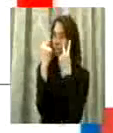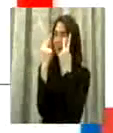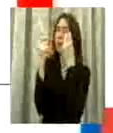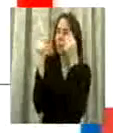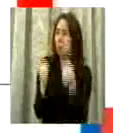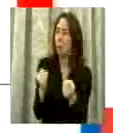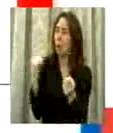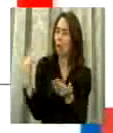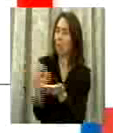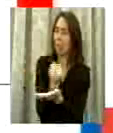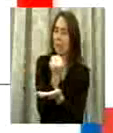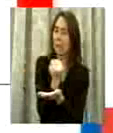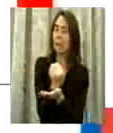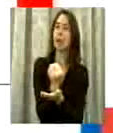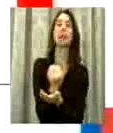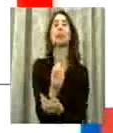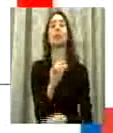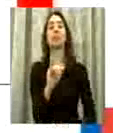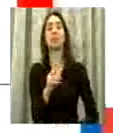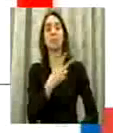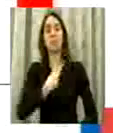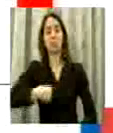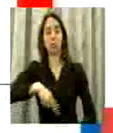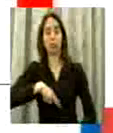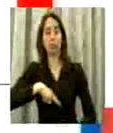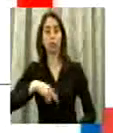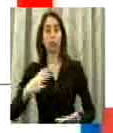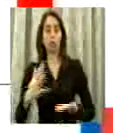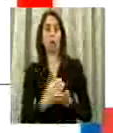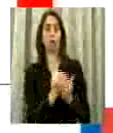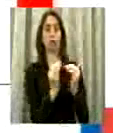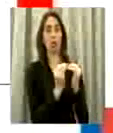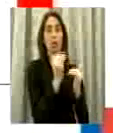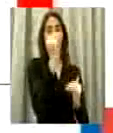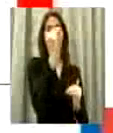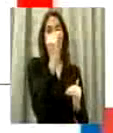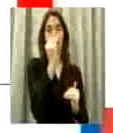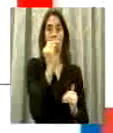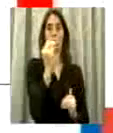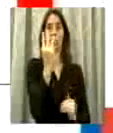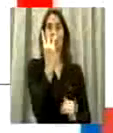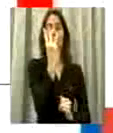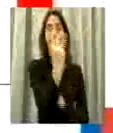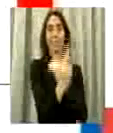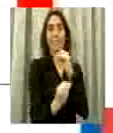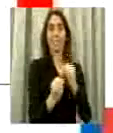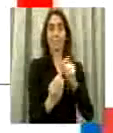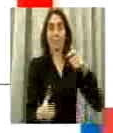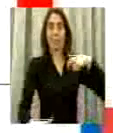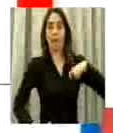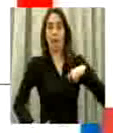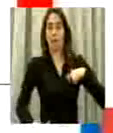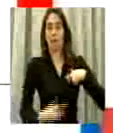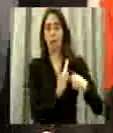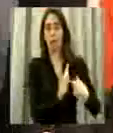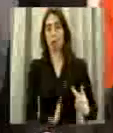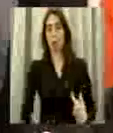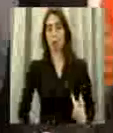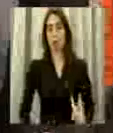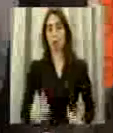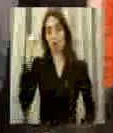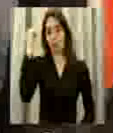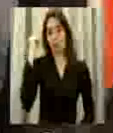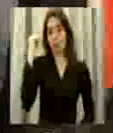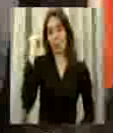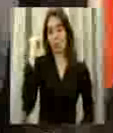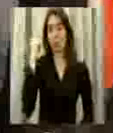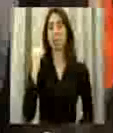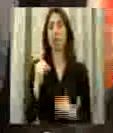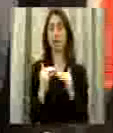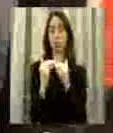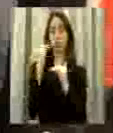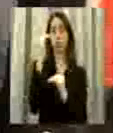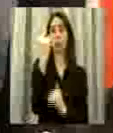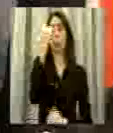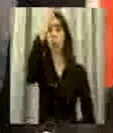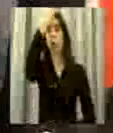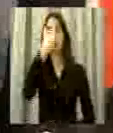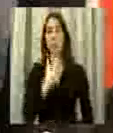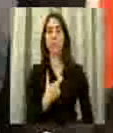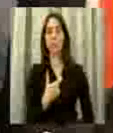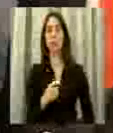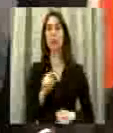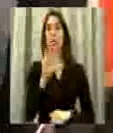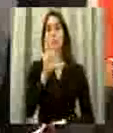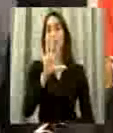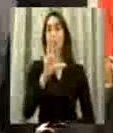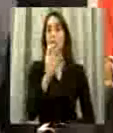factible, más aún, si nosotros hemos logrado crecer en los tres primeros años del gobierno del presidente Piñera, hemos logrado un crecimiento per cápita del orden